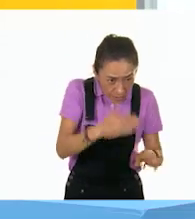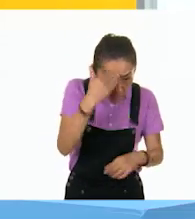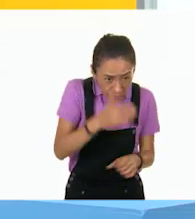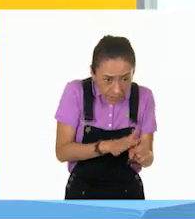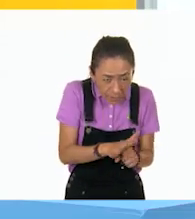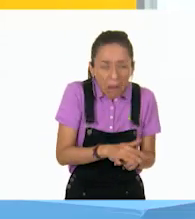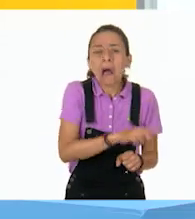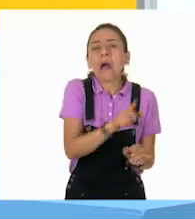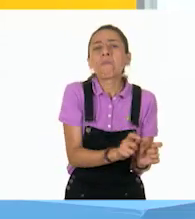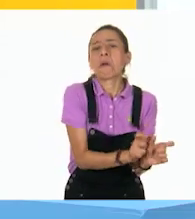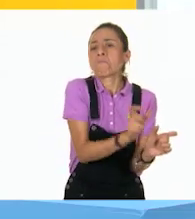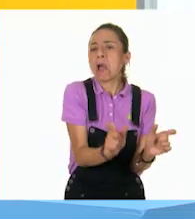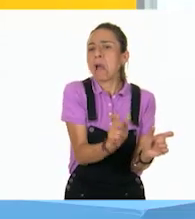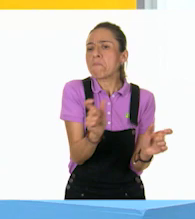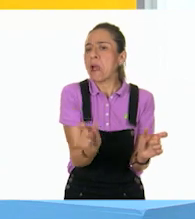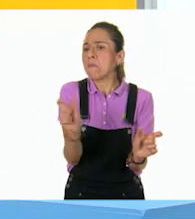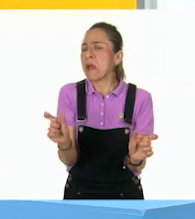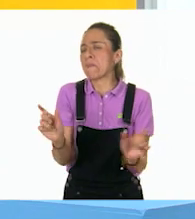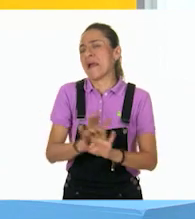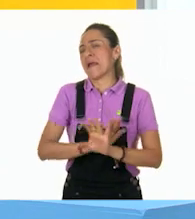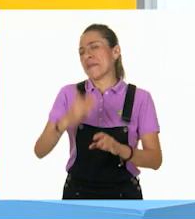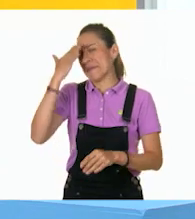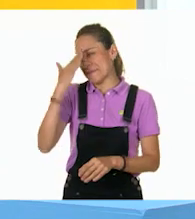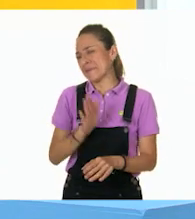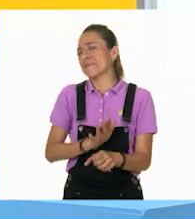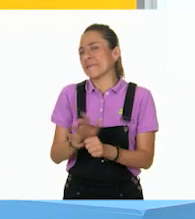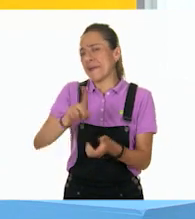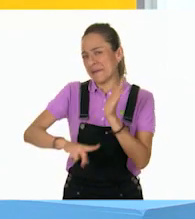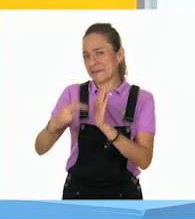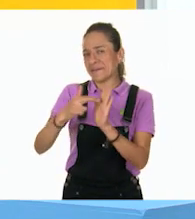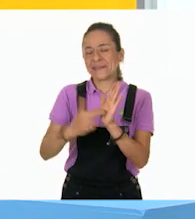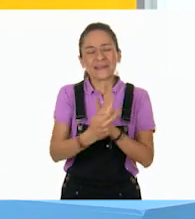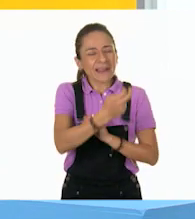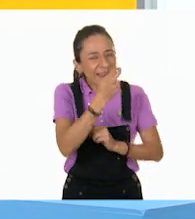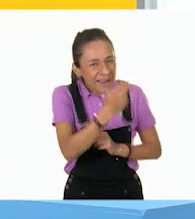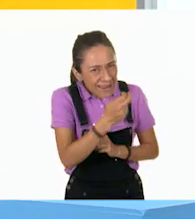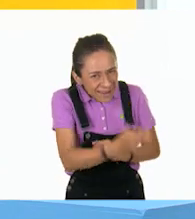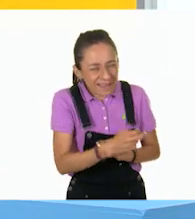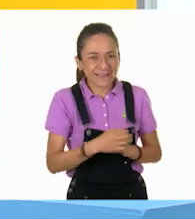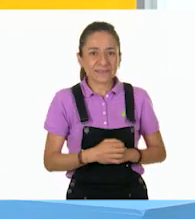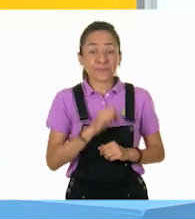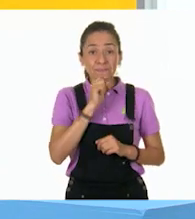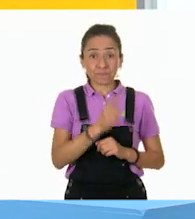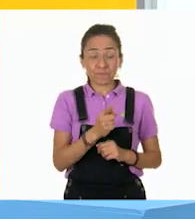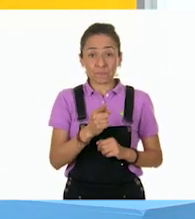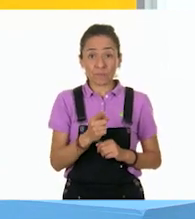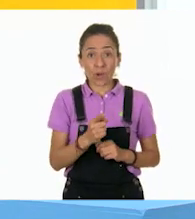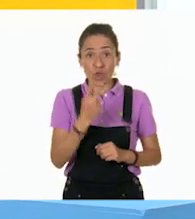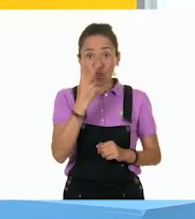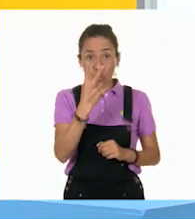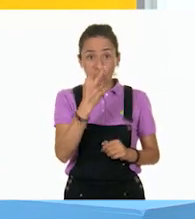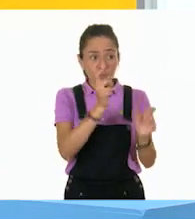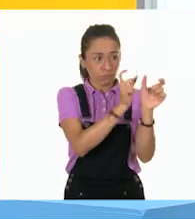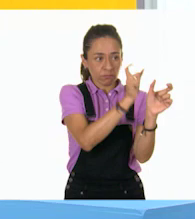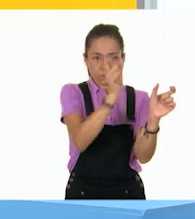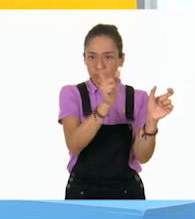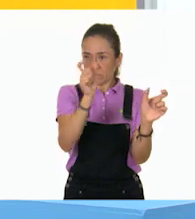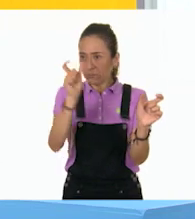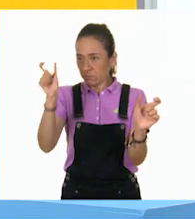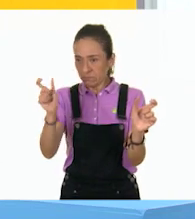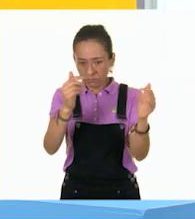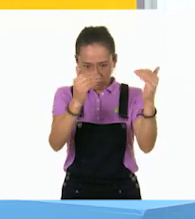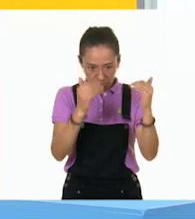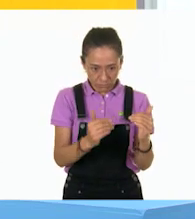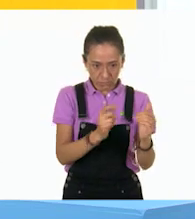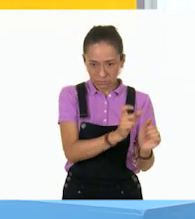es. Bueno, y también es importante que veamos que 2 sucesiones completamente diferentes pueden tener